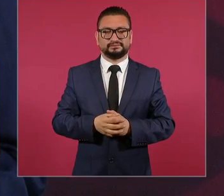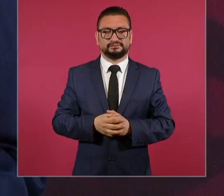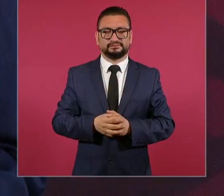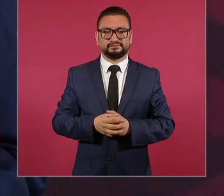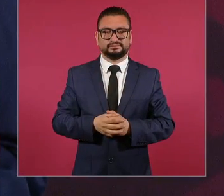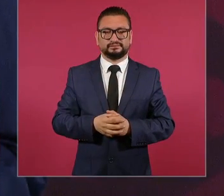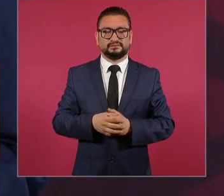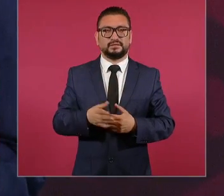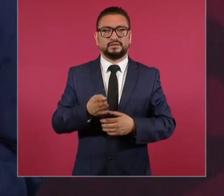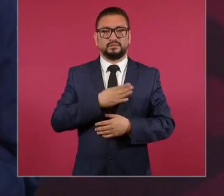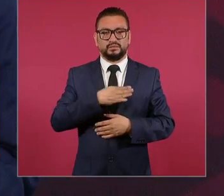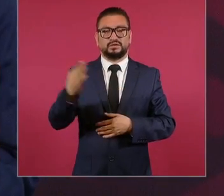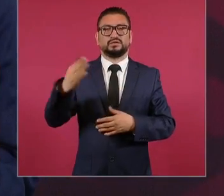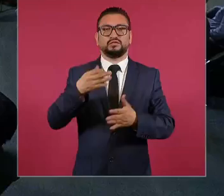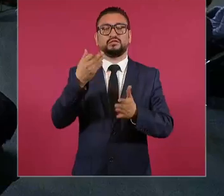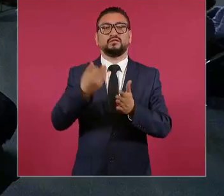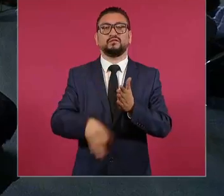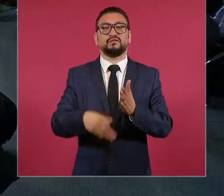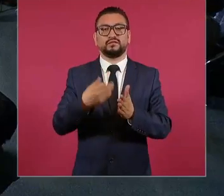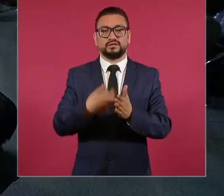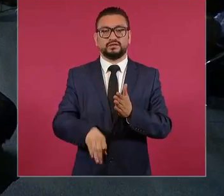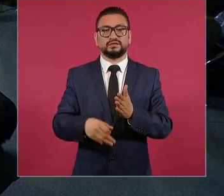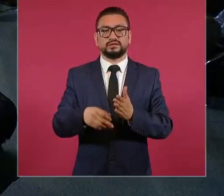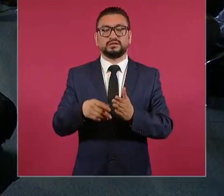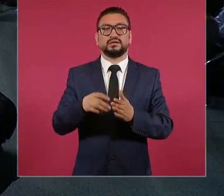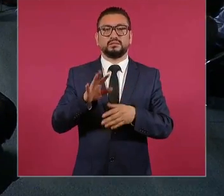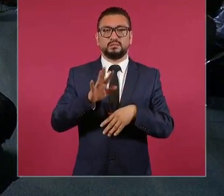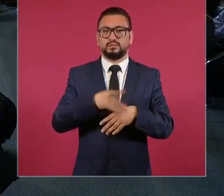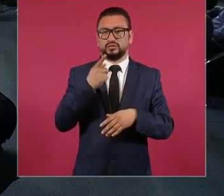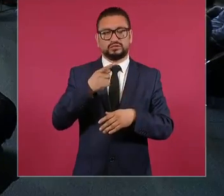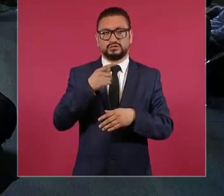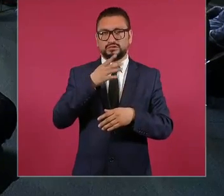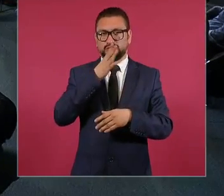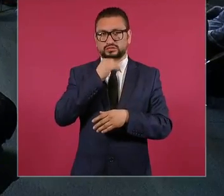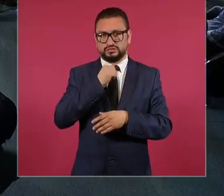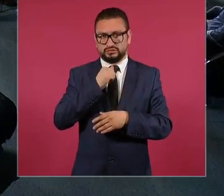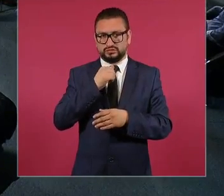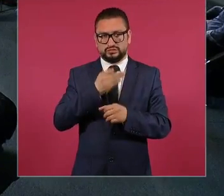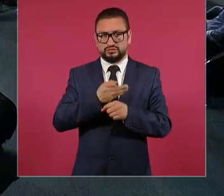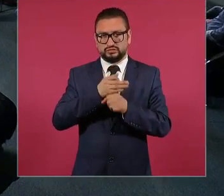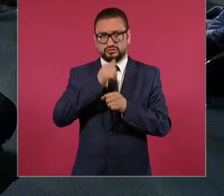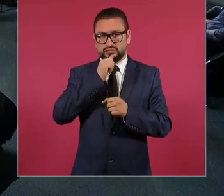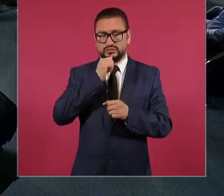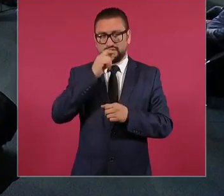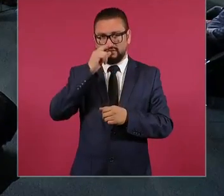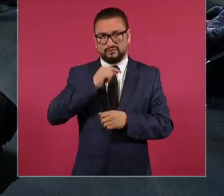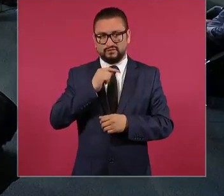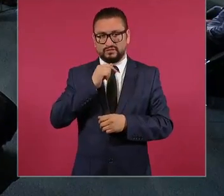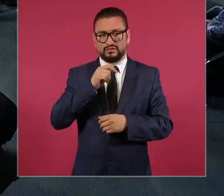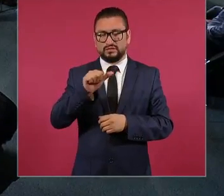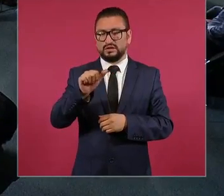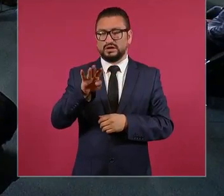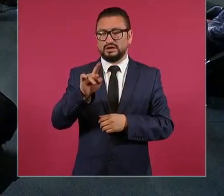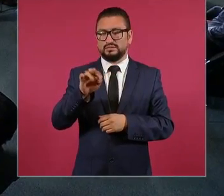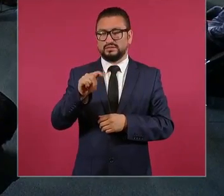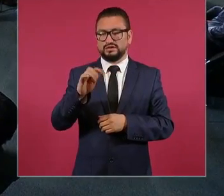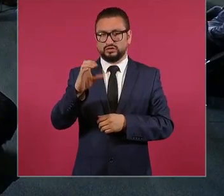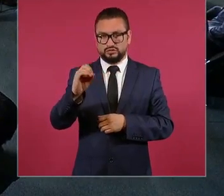bueno queda pendiente porque no le podemos quedar mal Alberto